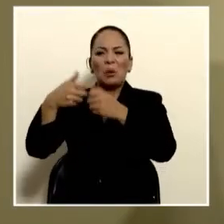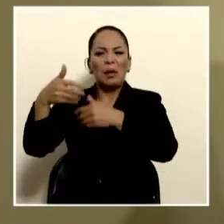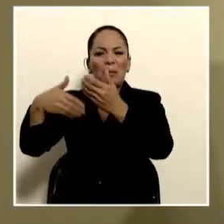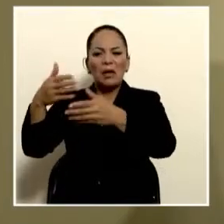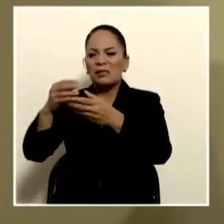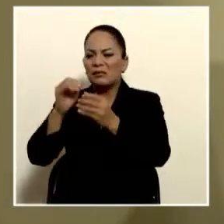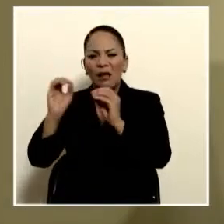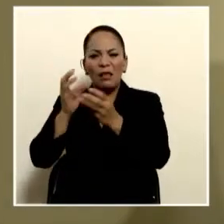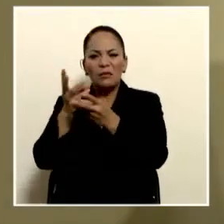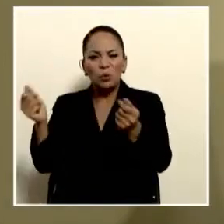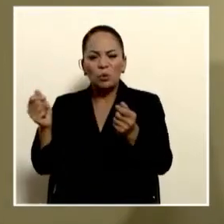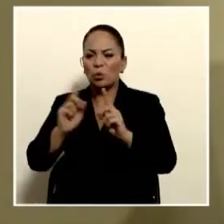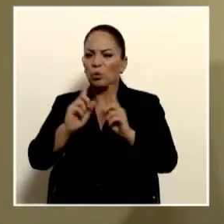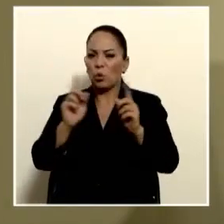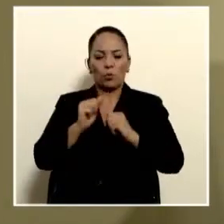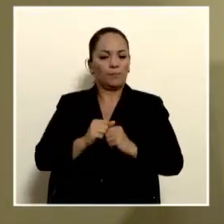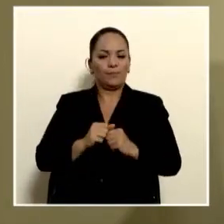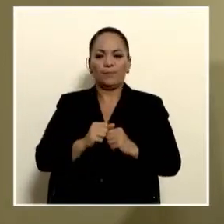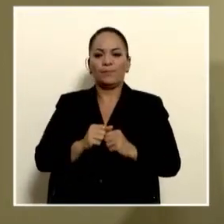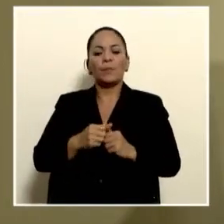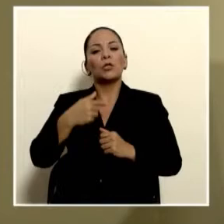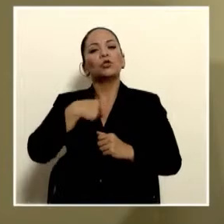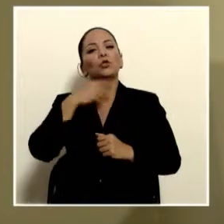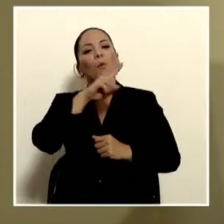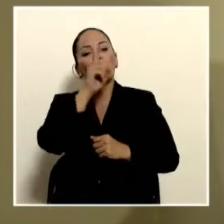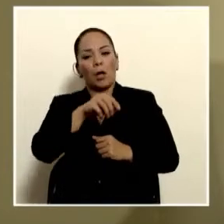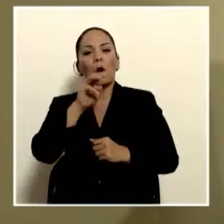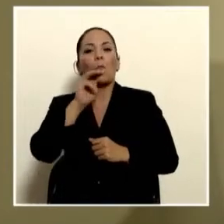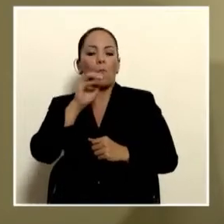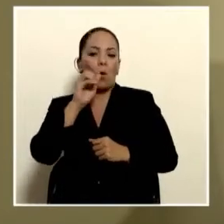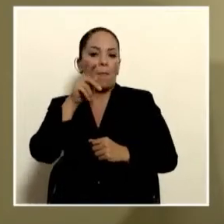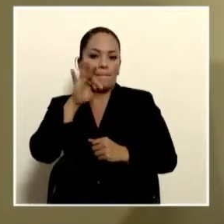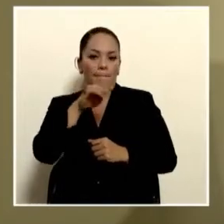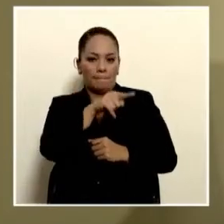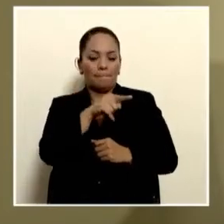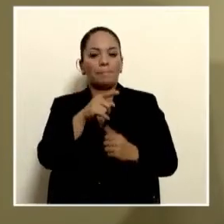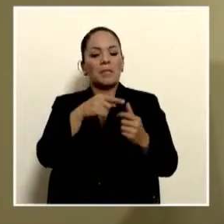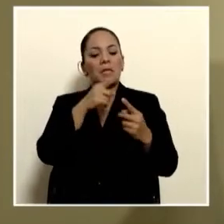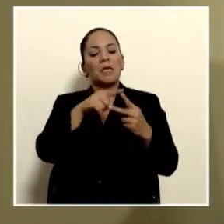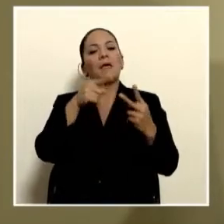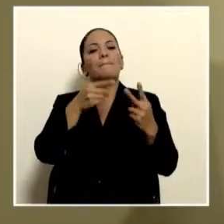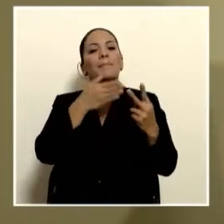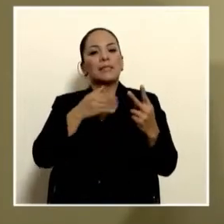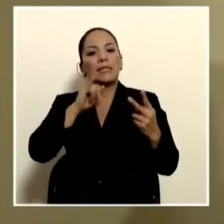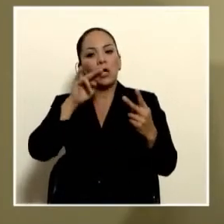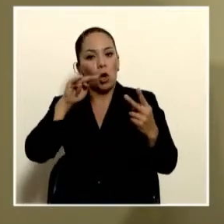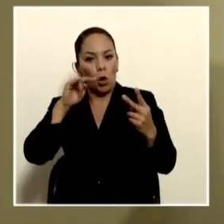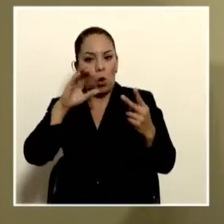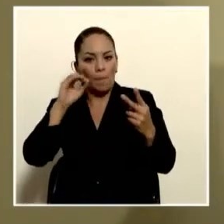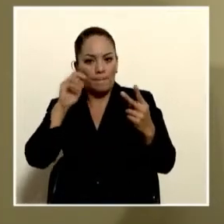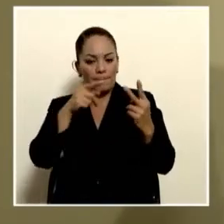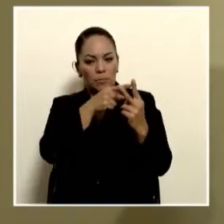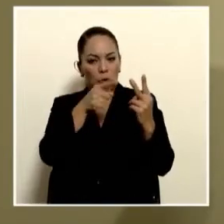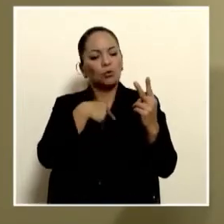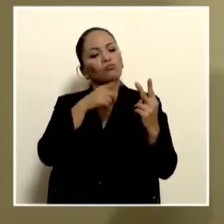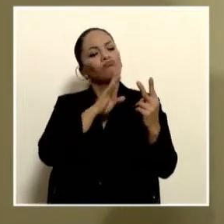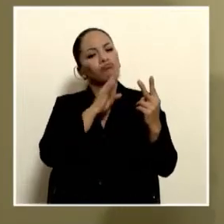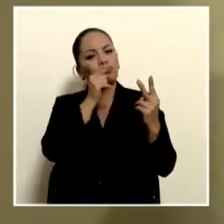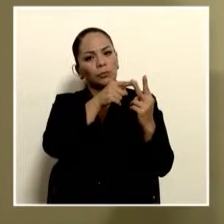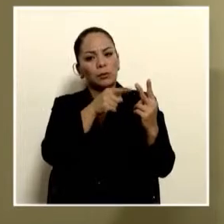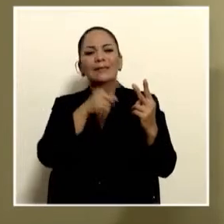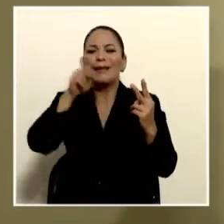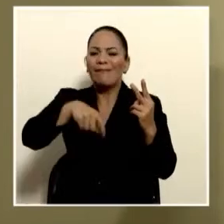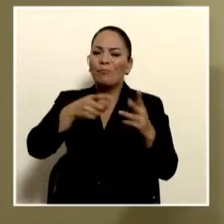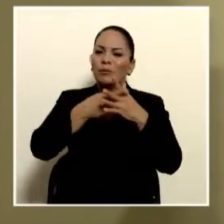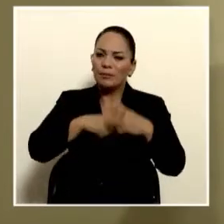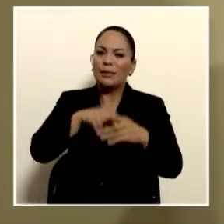don Rodrigo, lo lógico es, y lo consulté con el ministro de Obras Públicas que estaba ahí, el presidente del INCOP, es empezar a